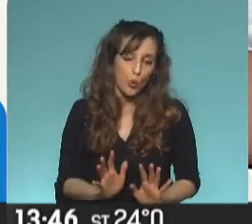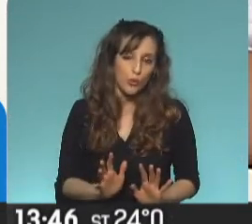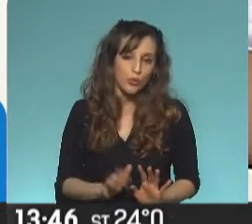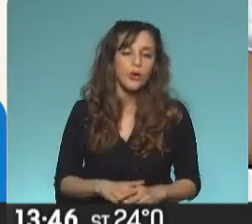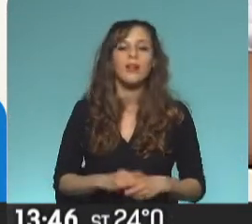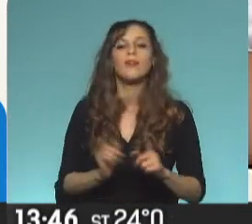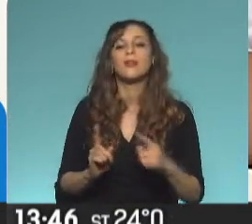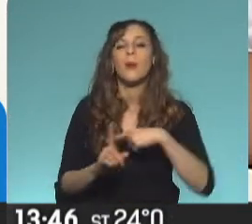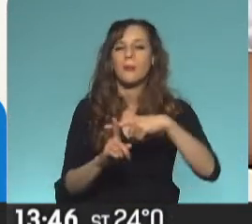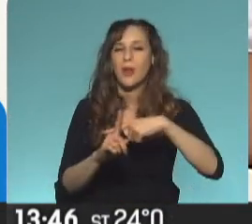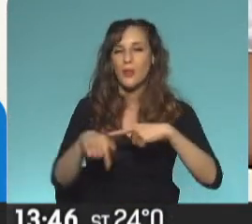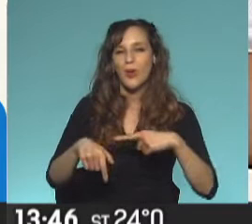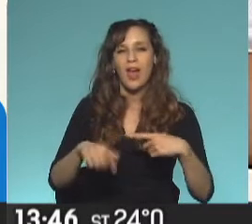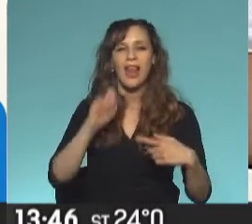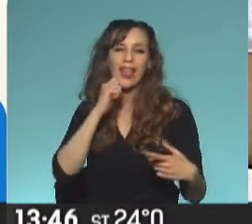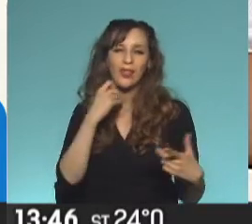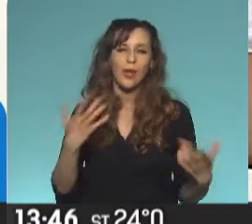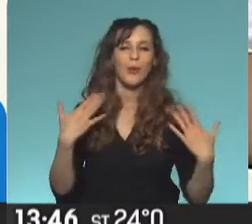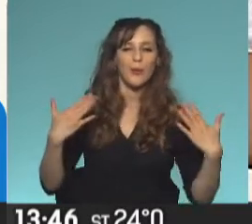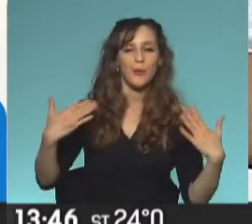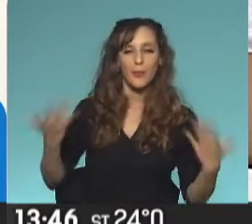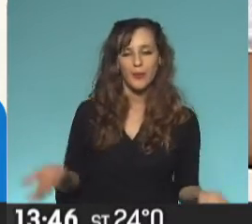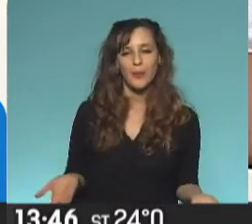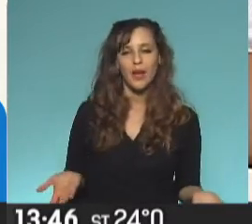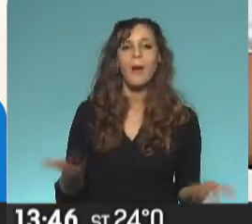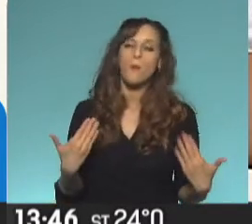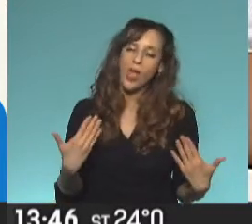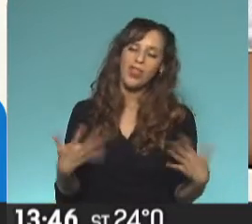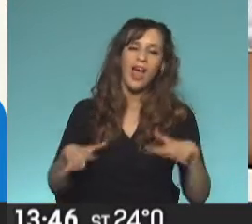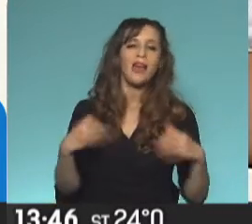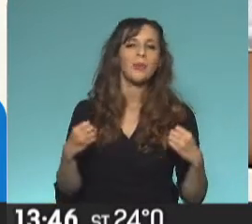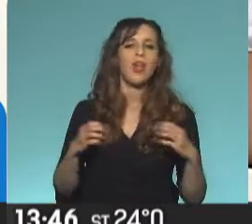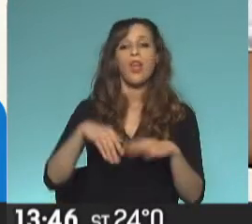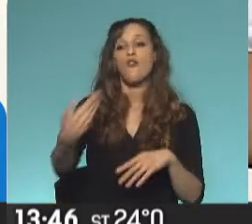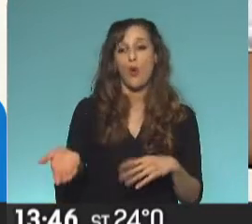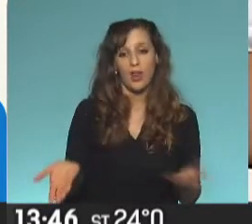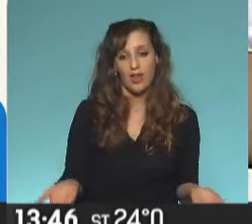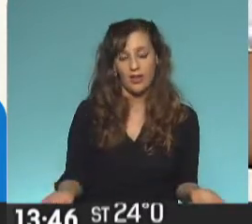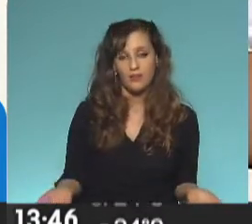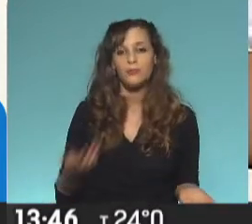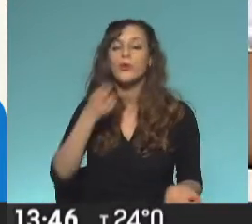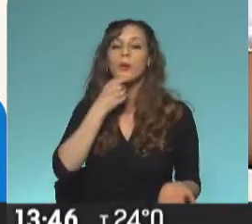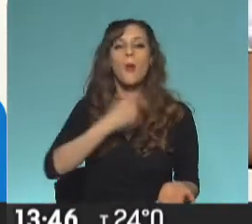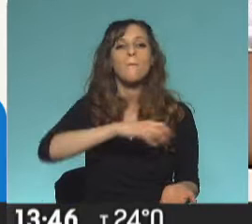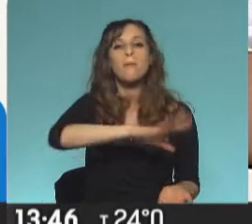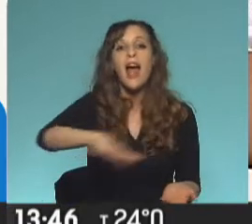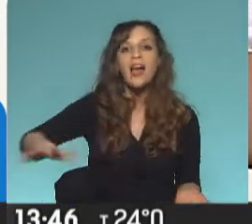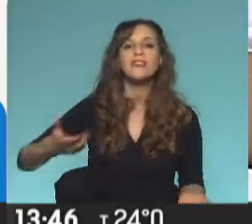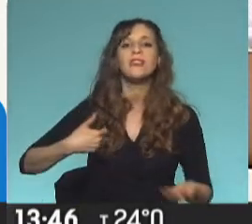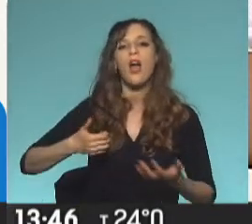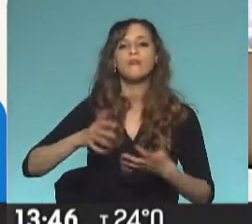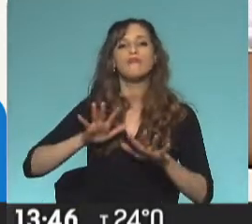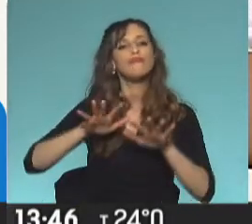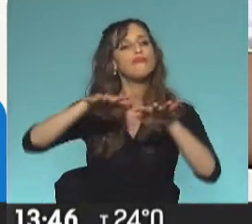temperatura más habitable podemos hacer muchas actividades en exteriores por ejemplo concurrir a la playa respetando